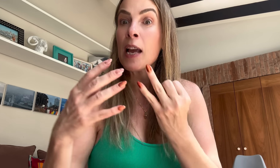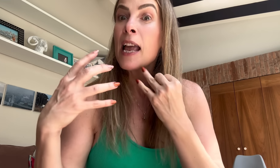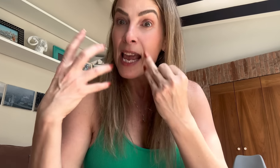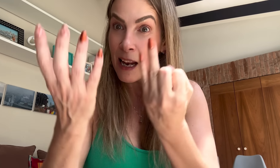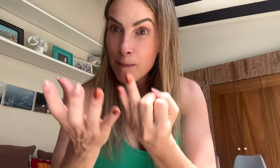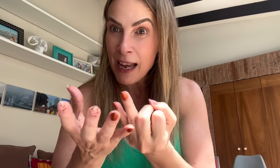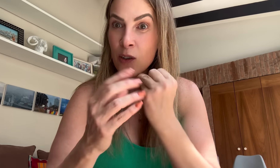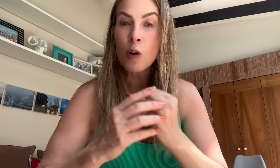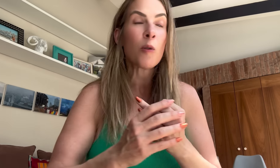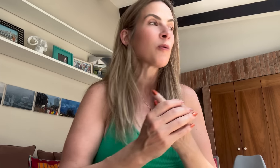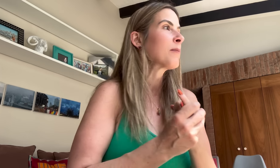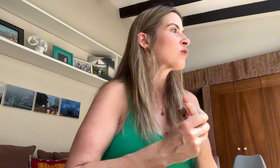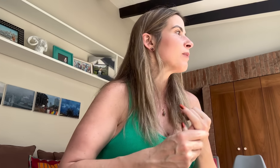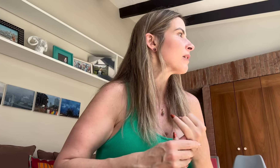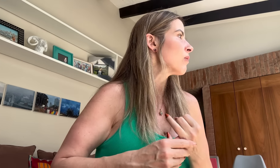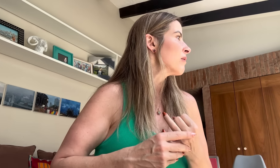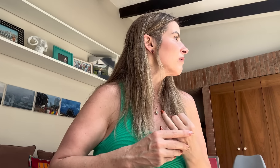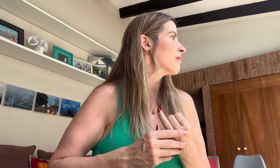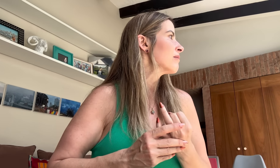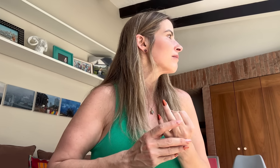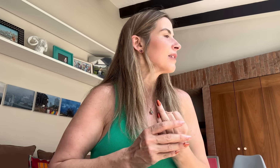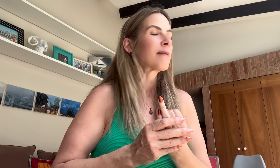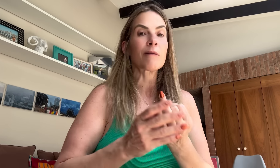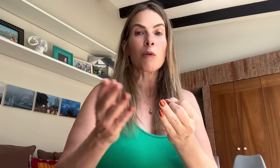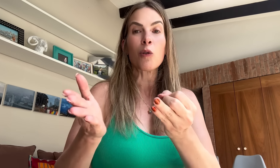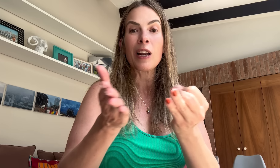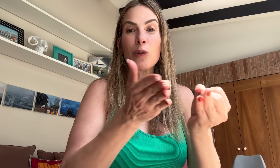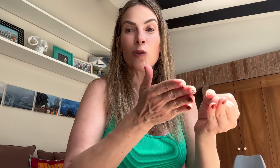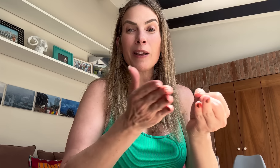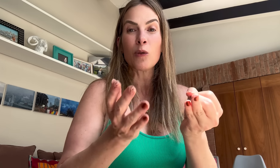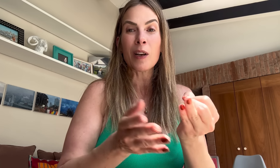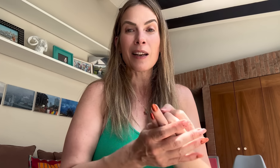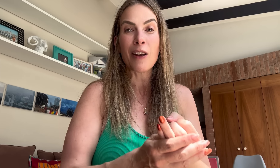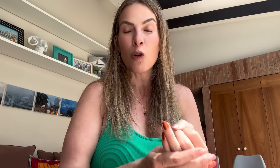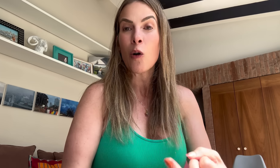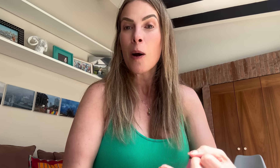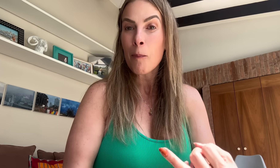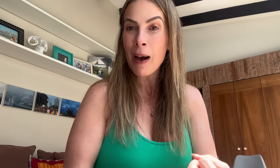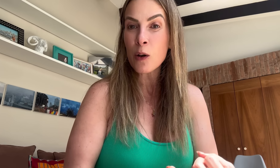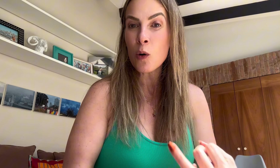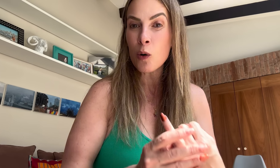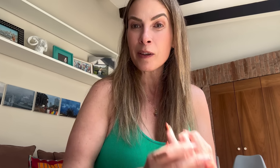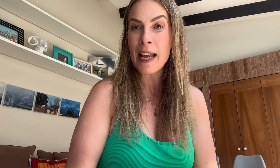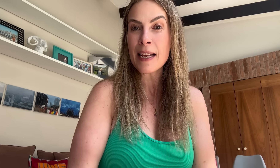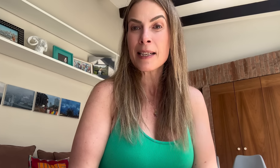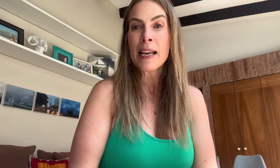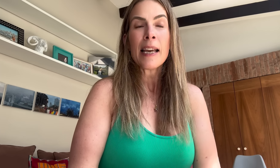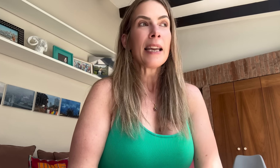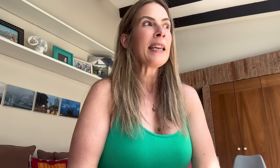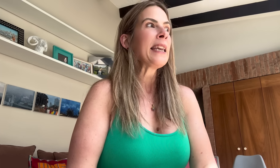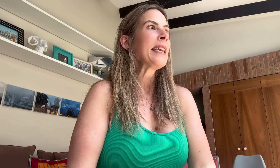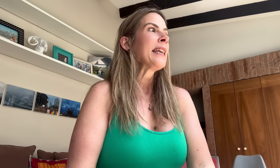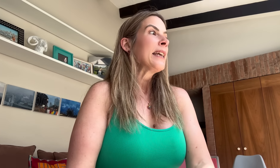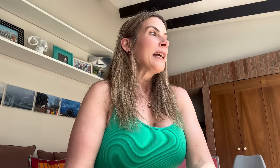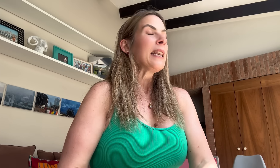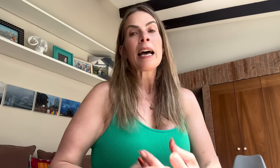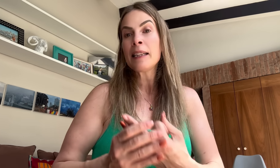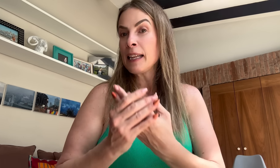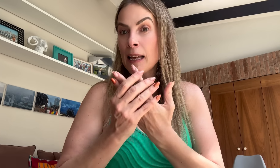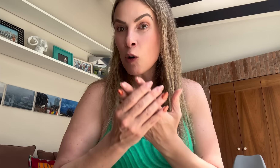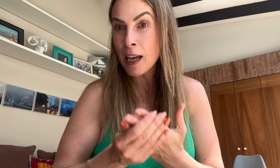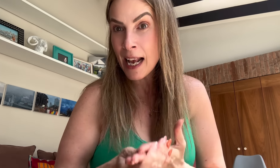expresión, el PAN, como pudimos ver con el documento que reveló Marco Cortés, y